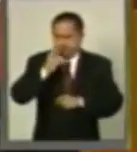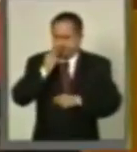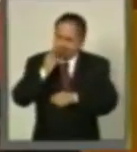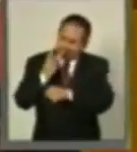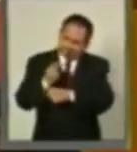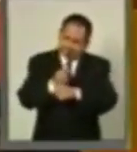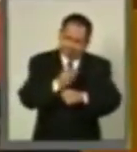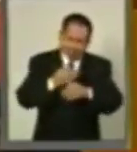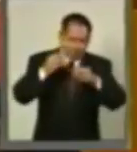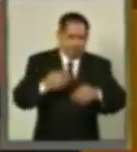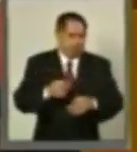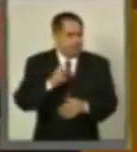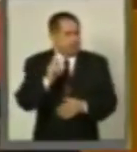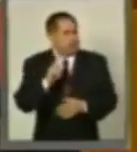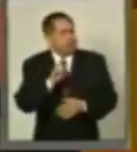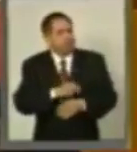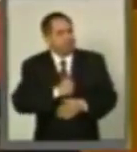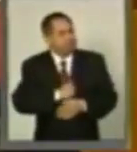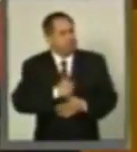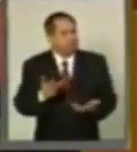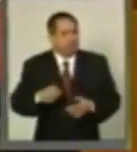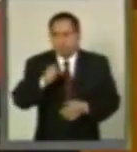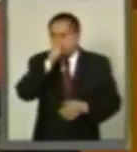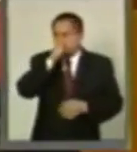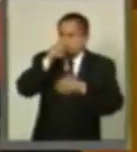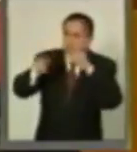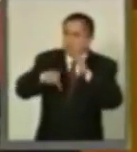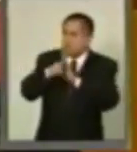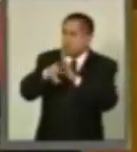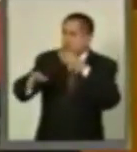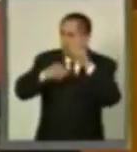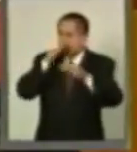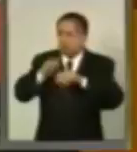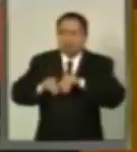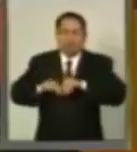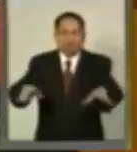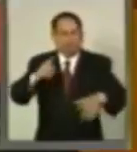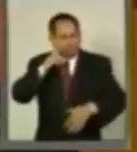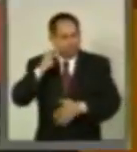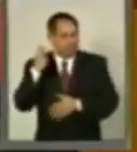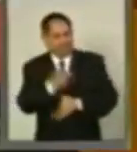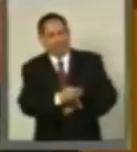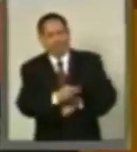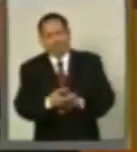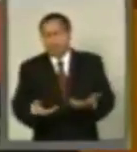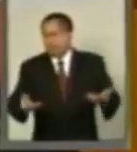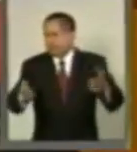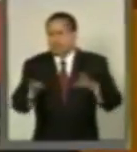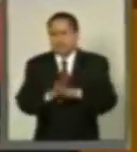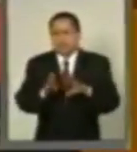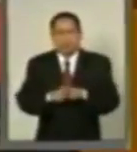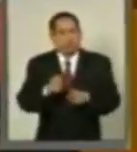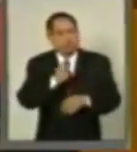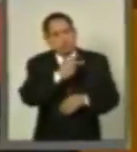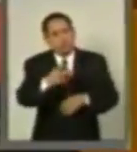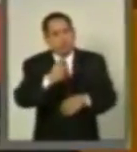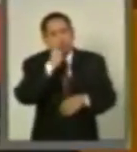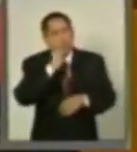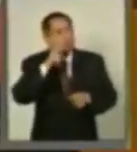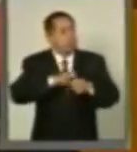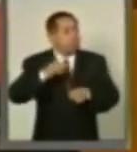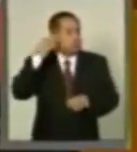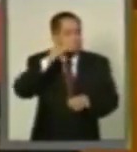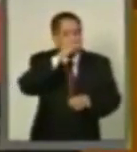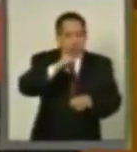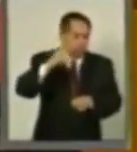policías, pero recientemente los medios de comunicación dieron cuenta del desalojo de policías en